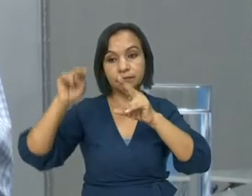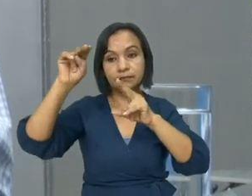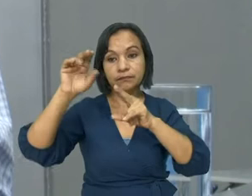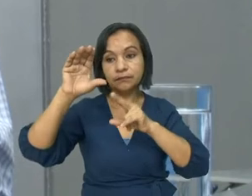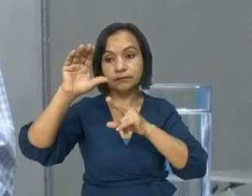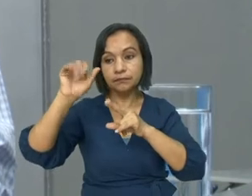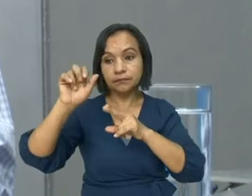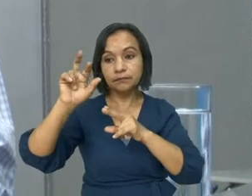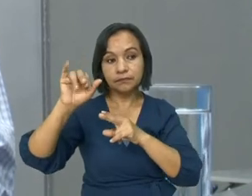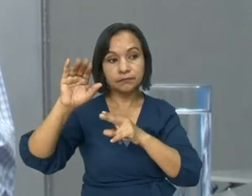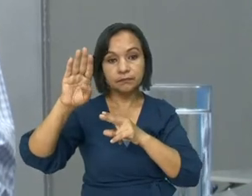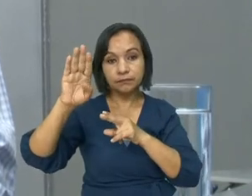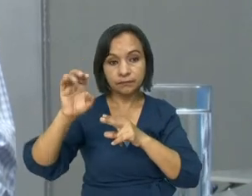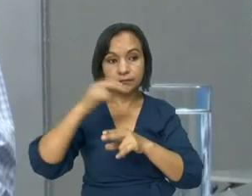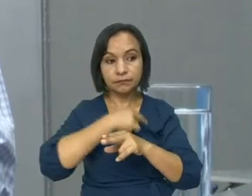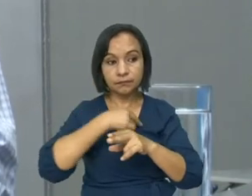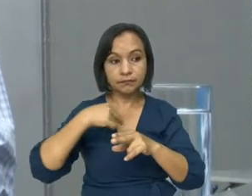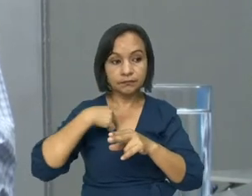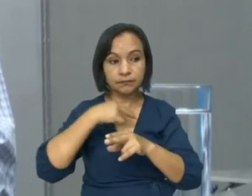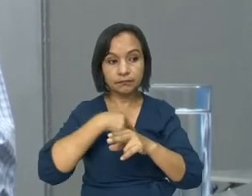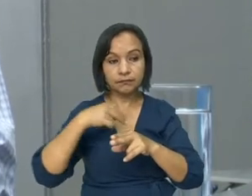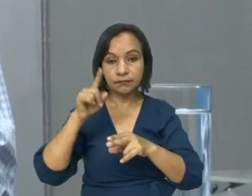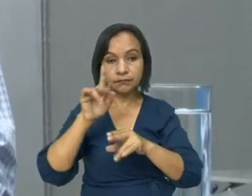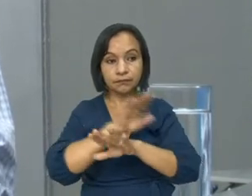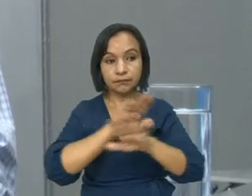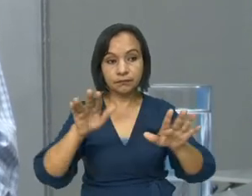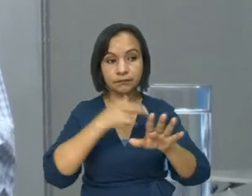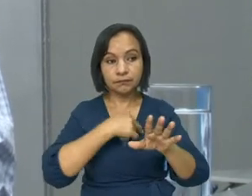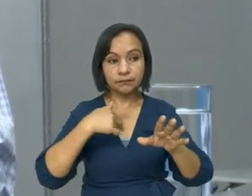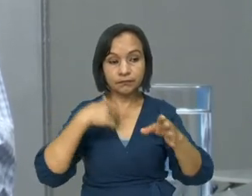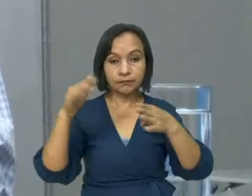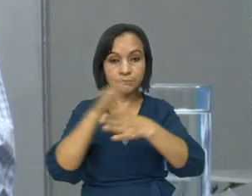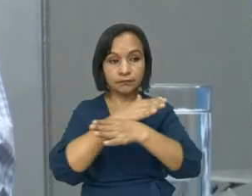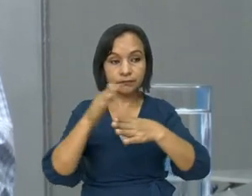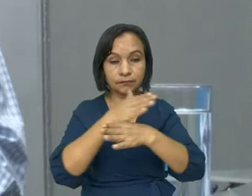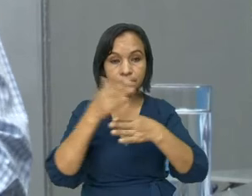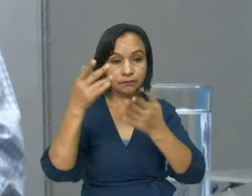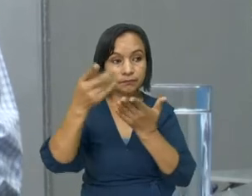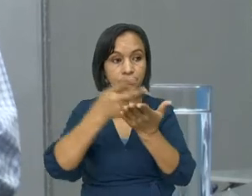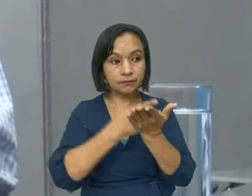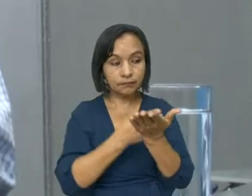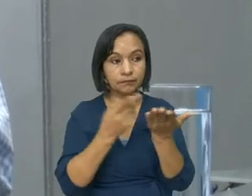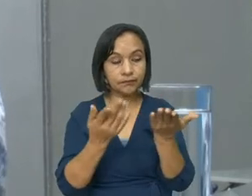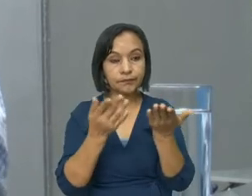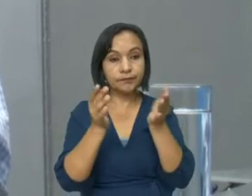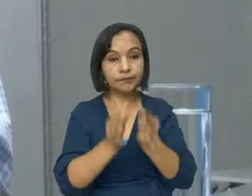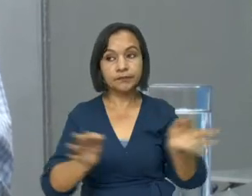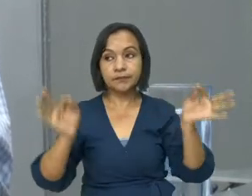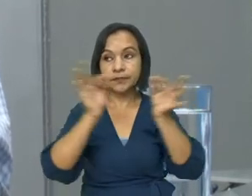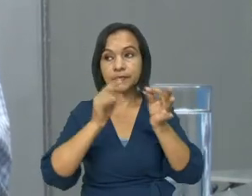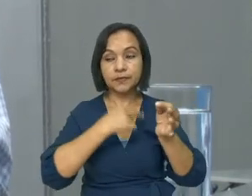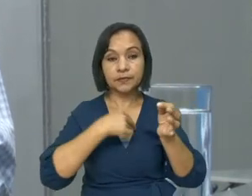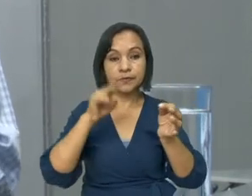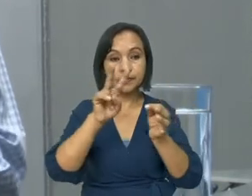también ya a darle el toque final a la mayoría de ellos. Entonces, las perspectivas que tenemos para